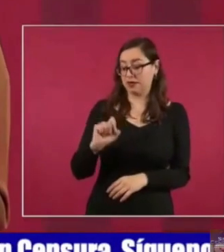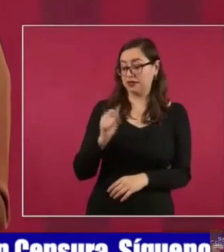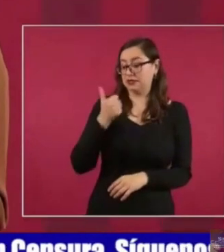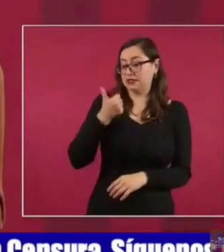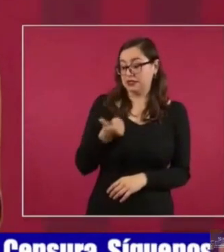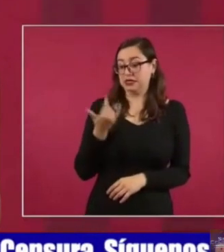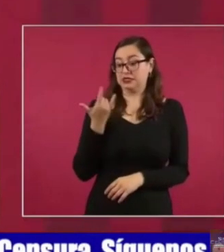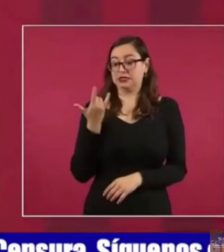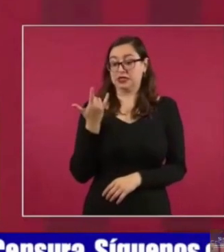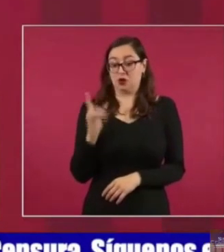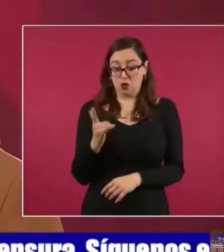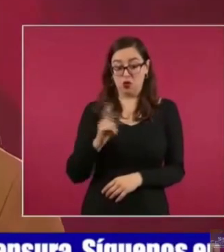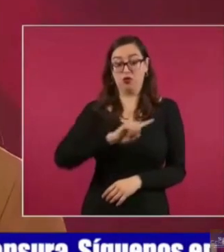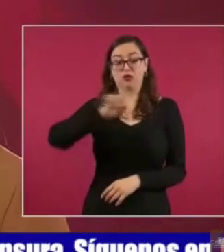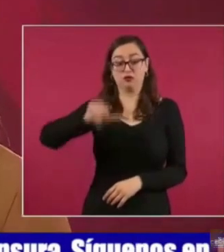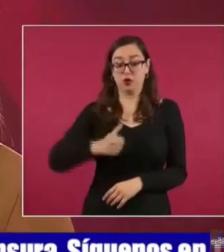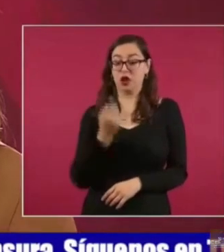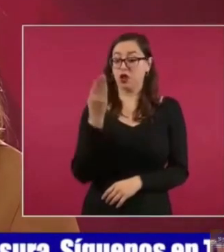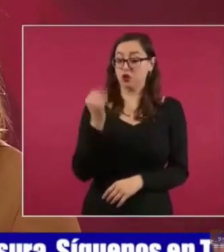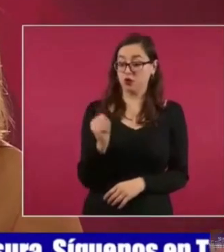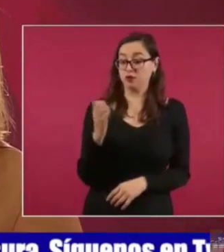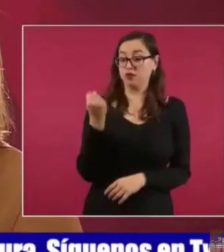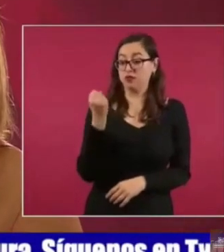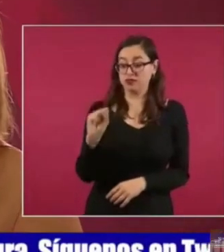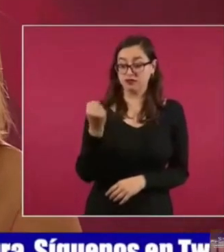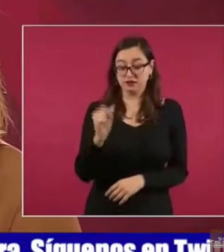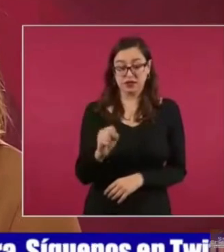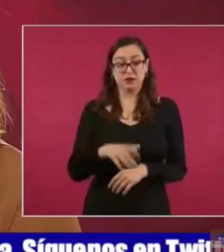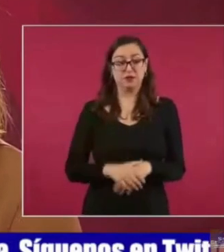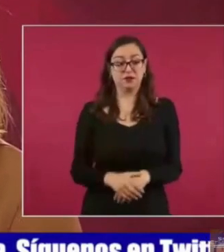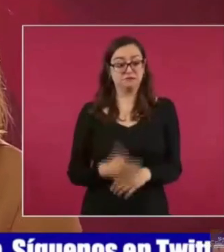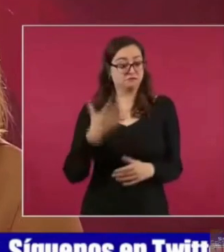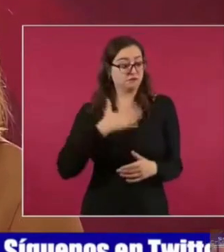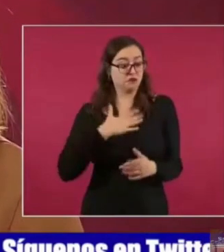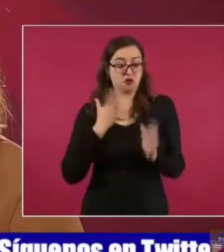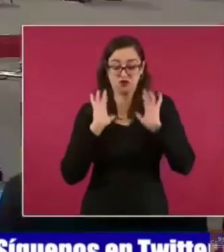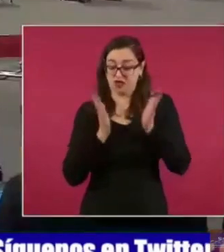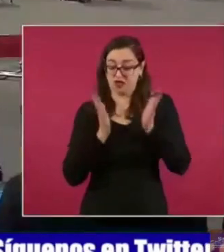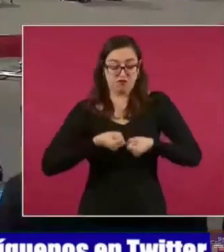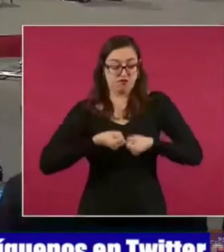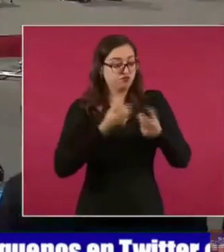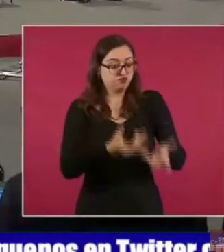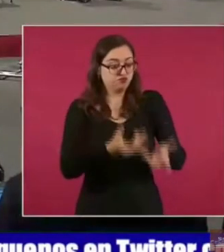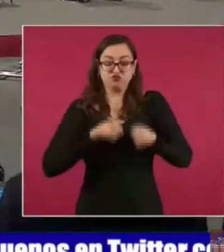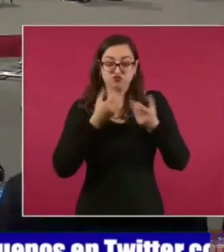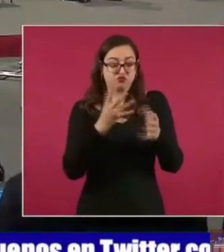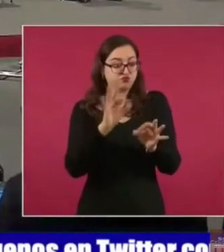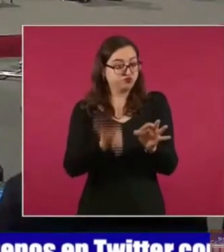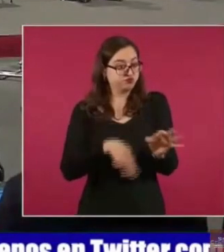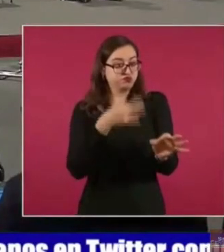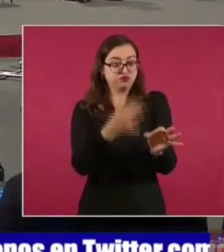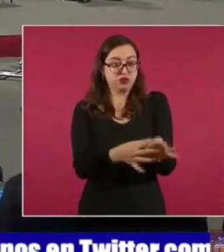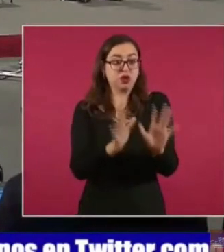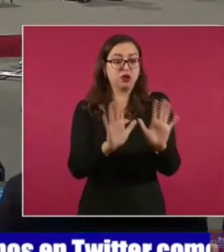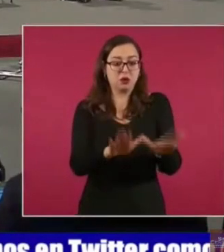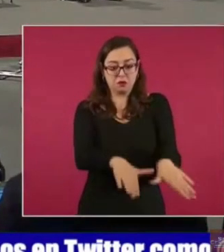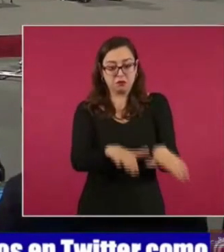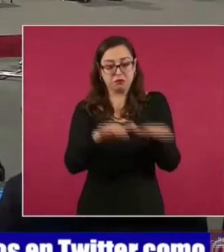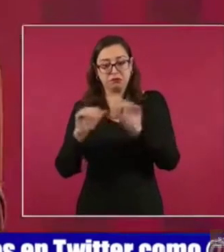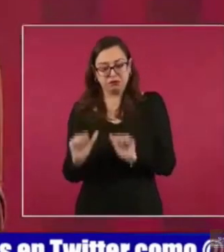la puerta por la puerta grande, que la quiere mucho, que le dijo que se quedara, etcétera, la carta que hace, que ella lee, que casi